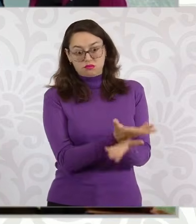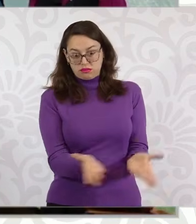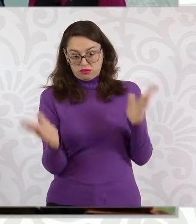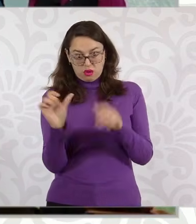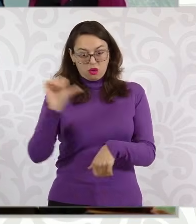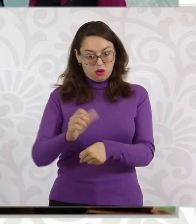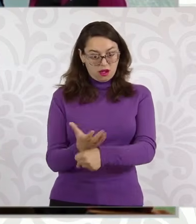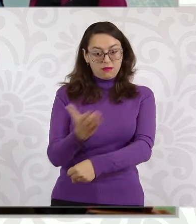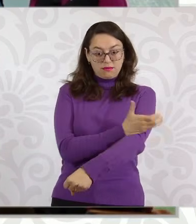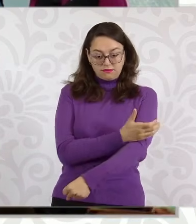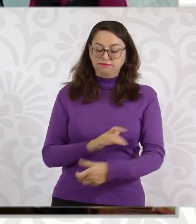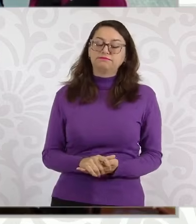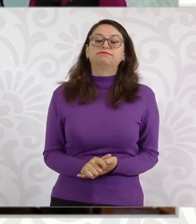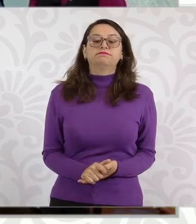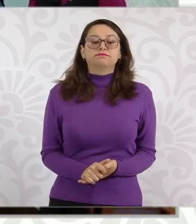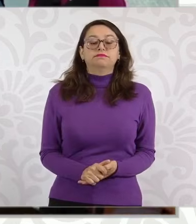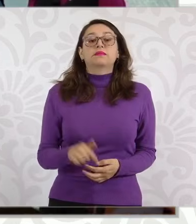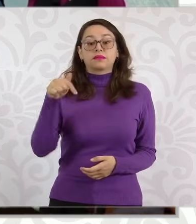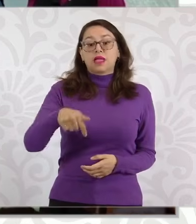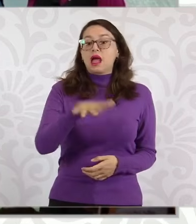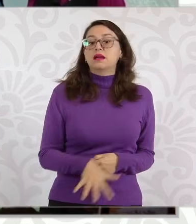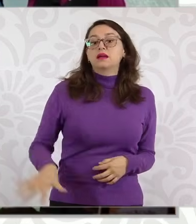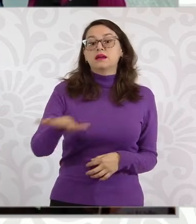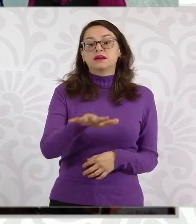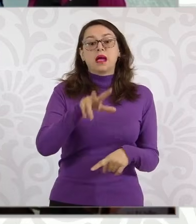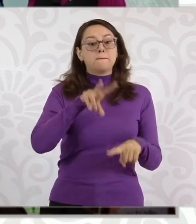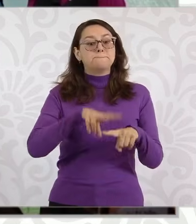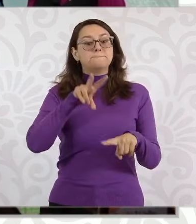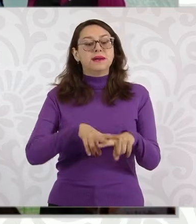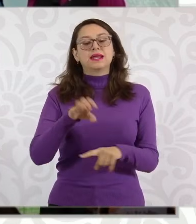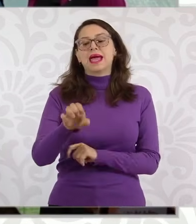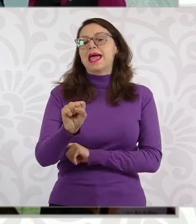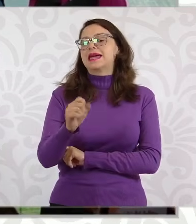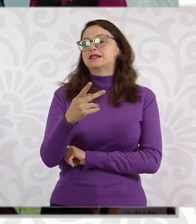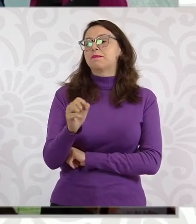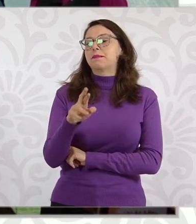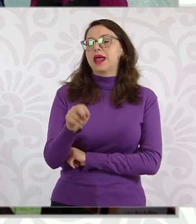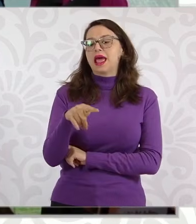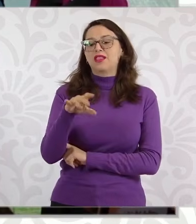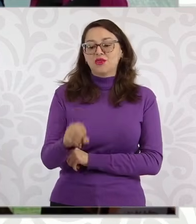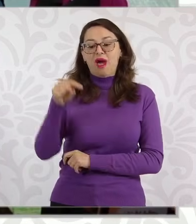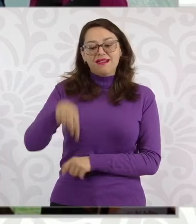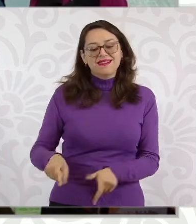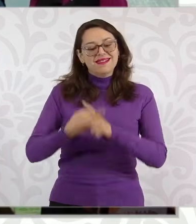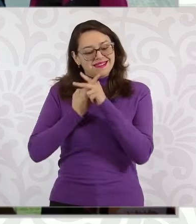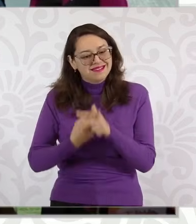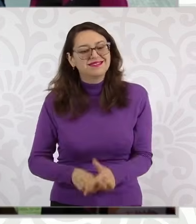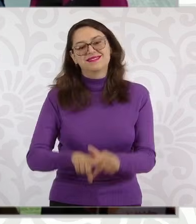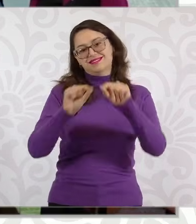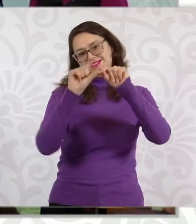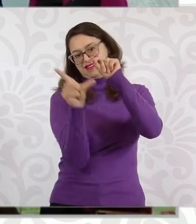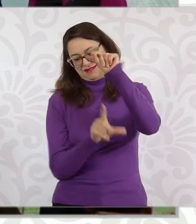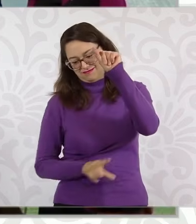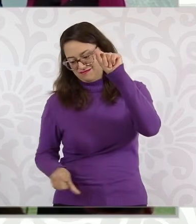hoy. Aquí estamos en el hermoso Parque Esperanto de Tijuana, donde inicia la patria, Presidenta, y nos llena